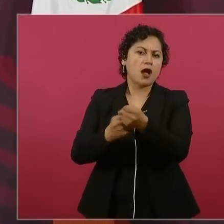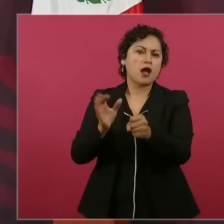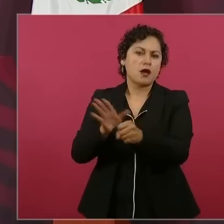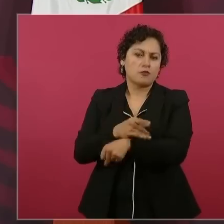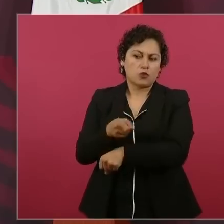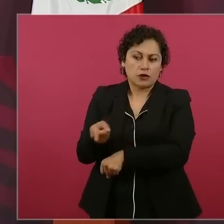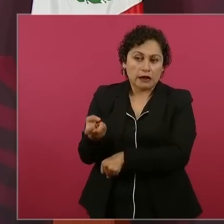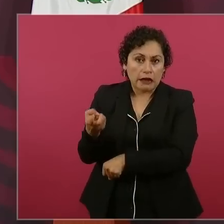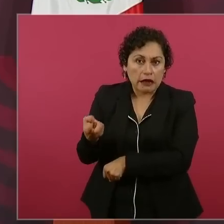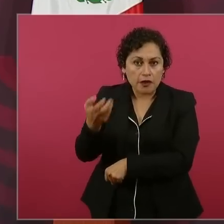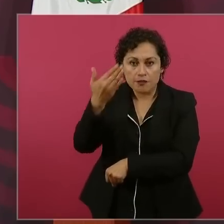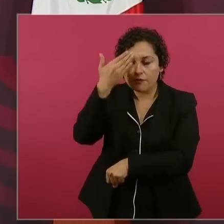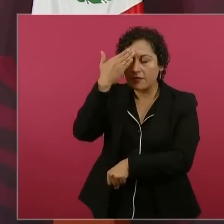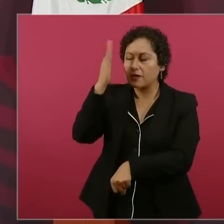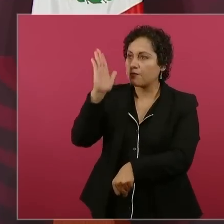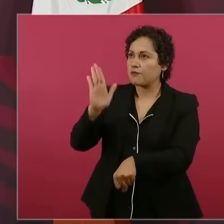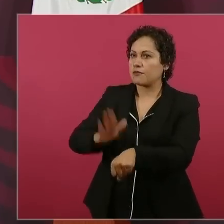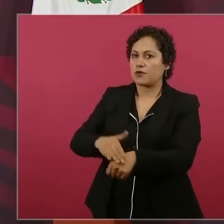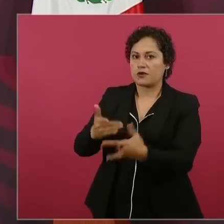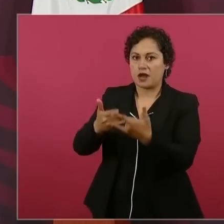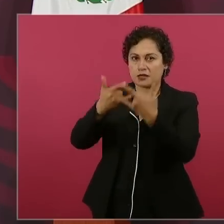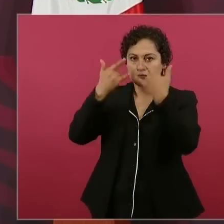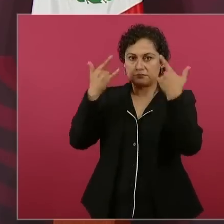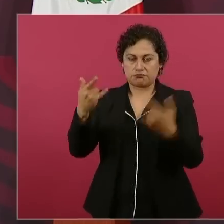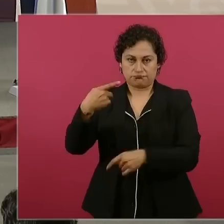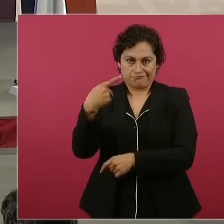monumento histórico.